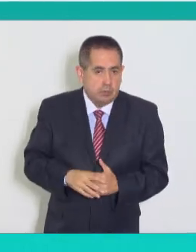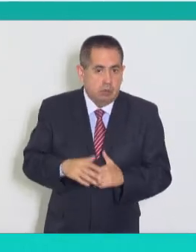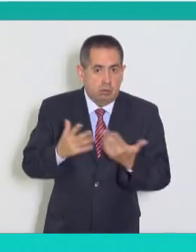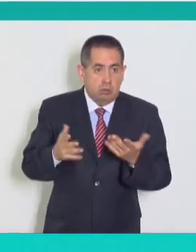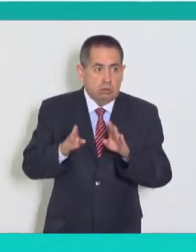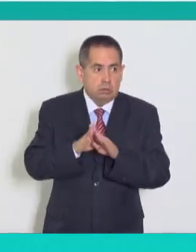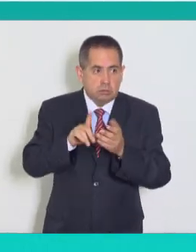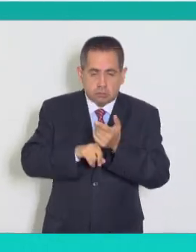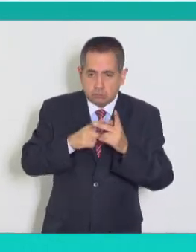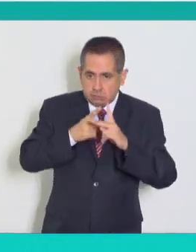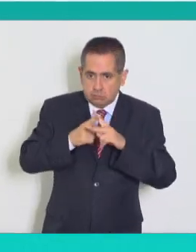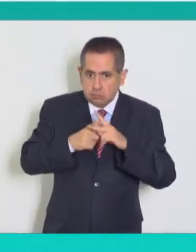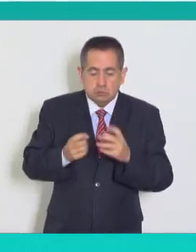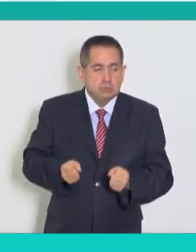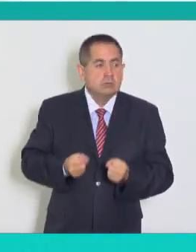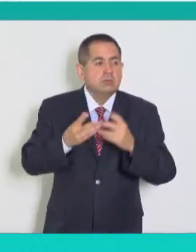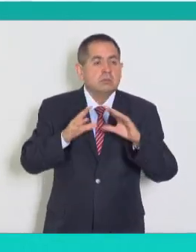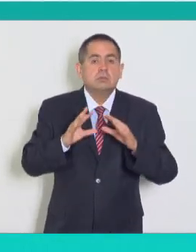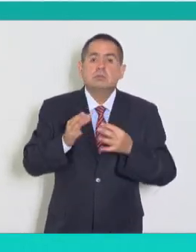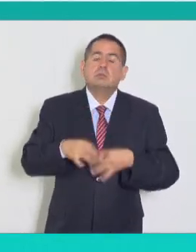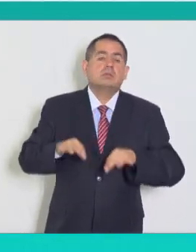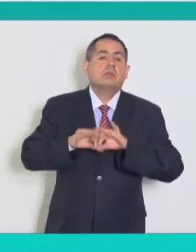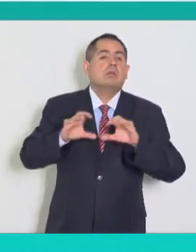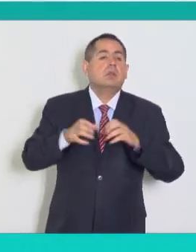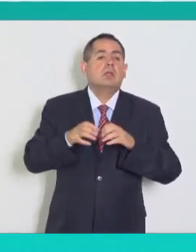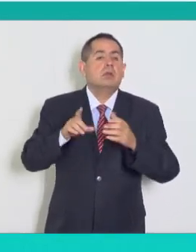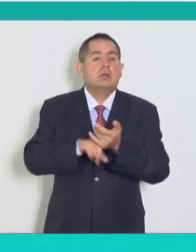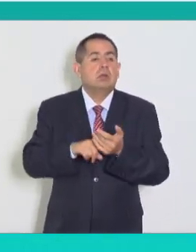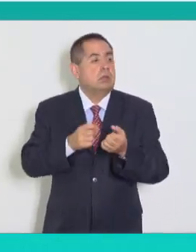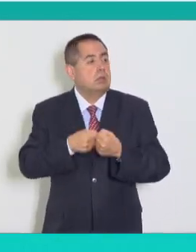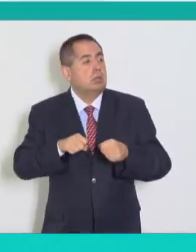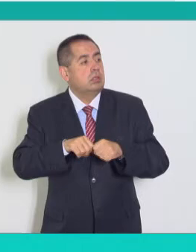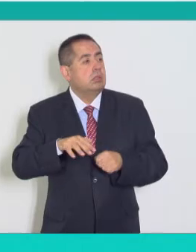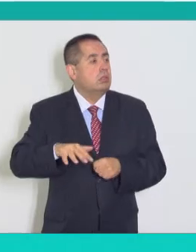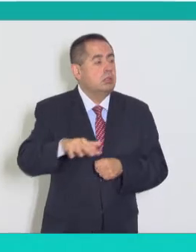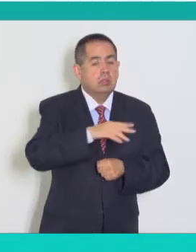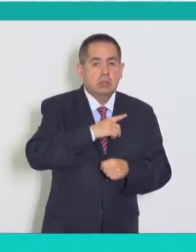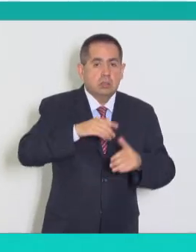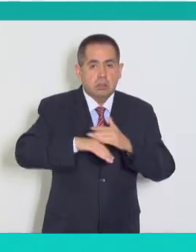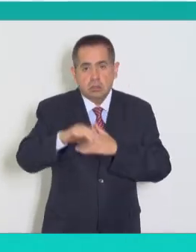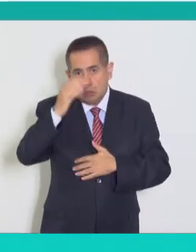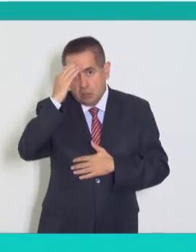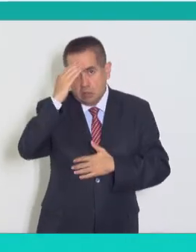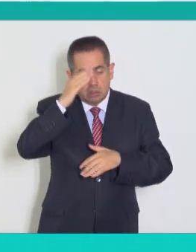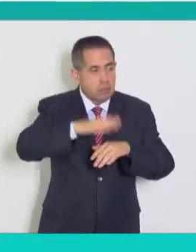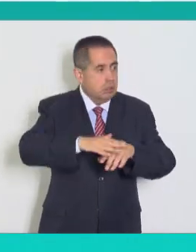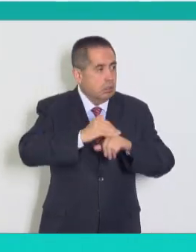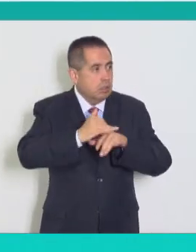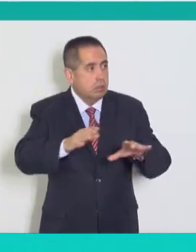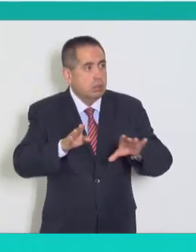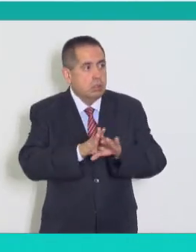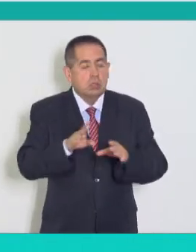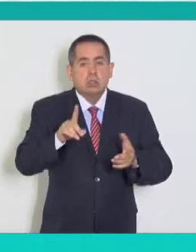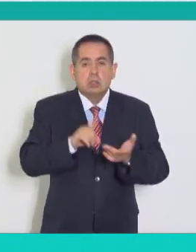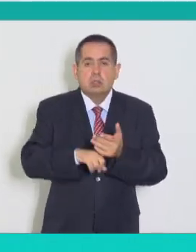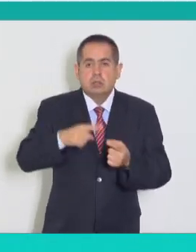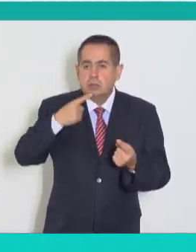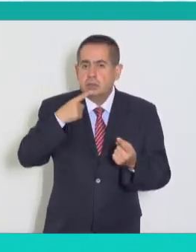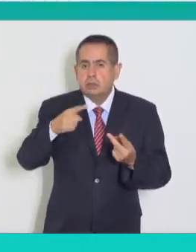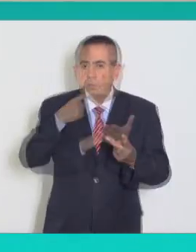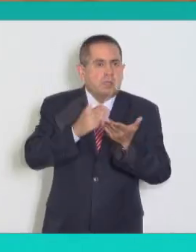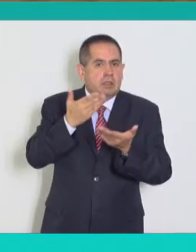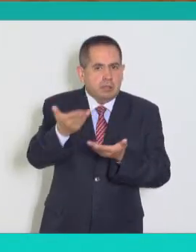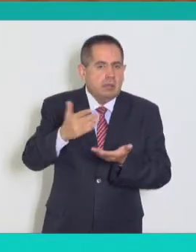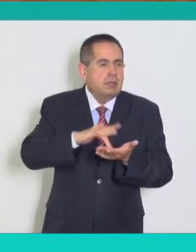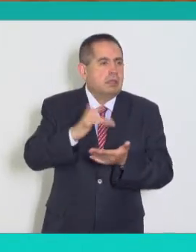protección efectiva del derecho humano a la verdad y la reparación del daño que les corresponde en ese sentido una persona solicitó la base de